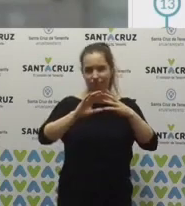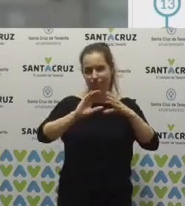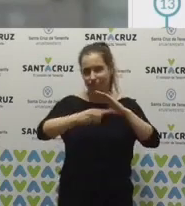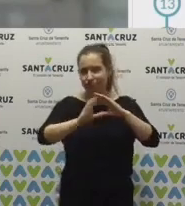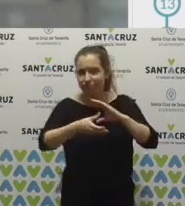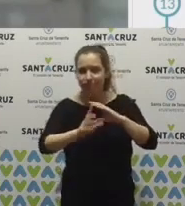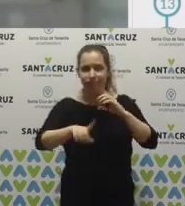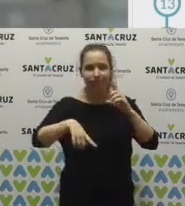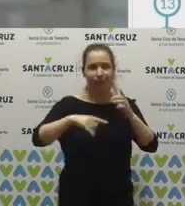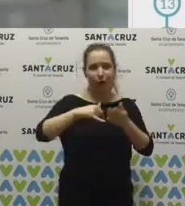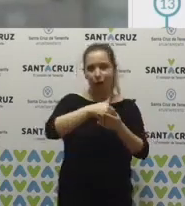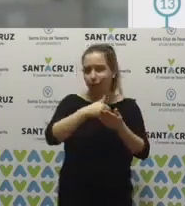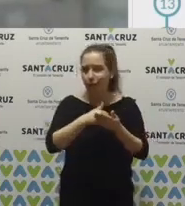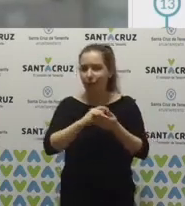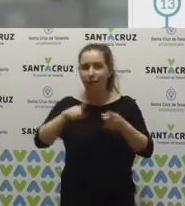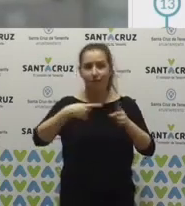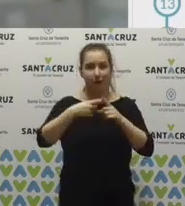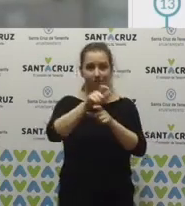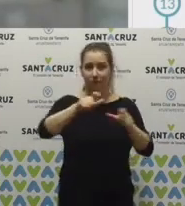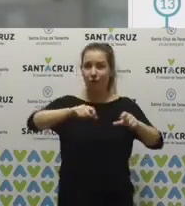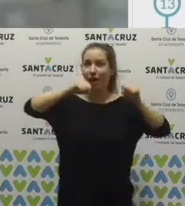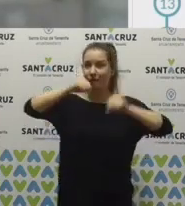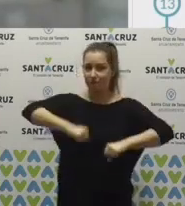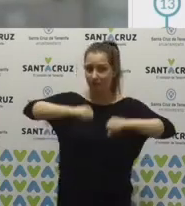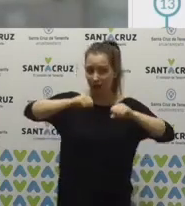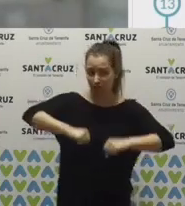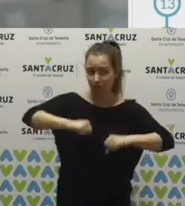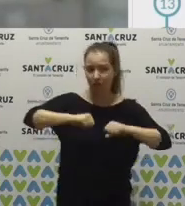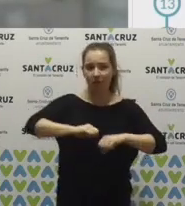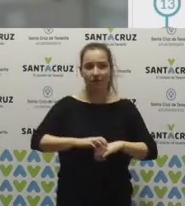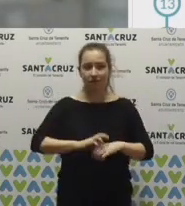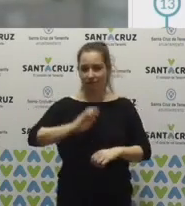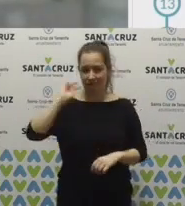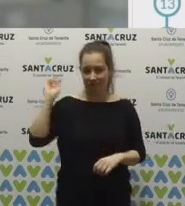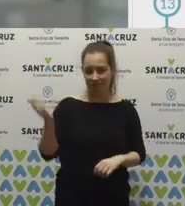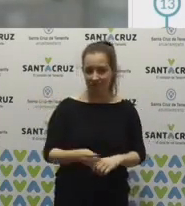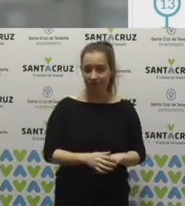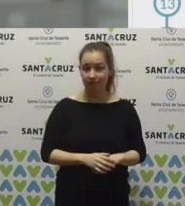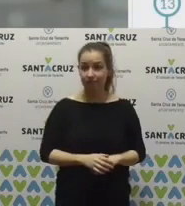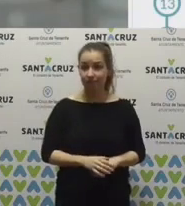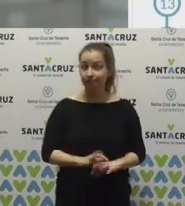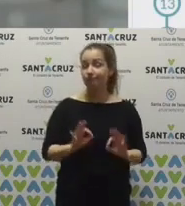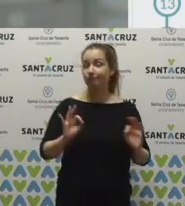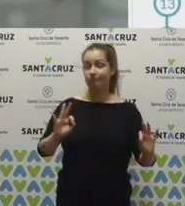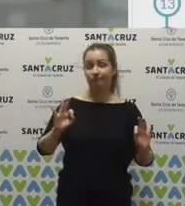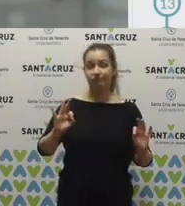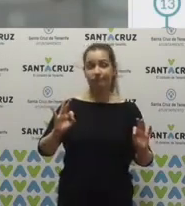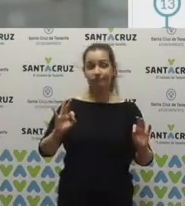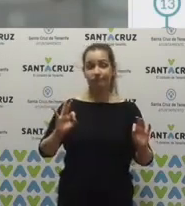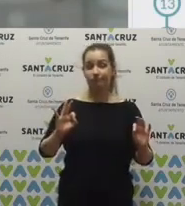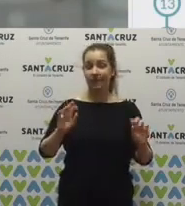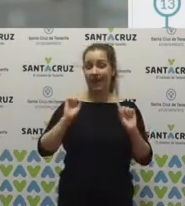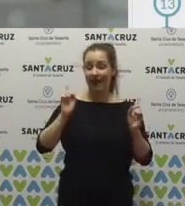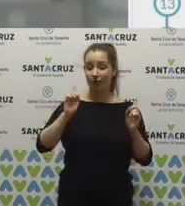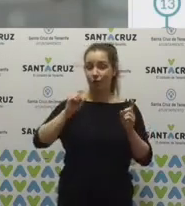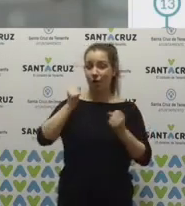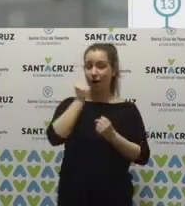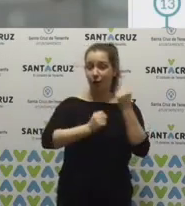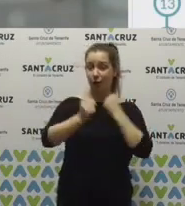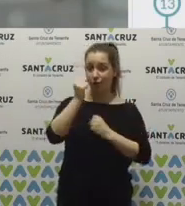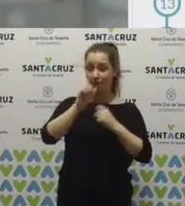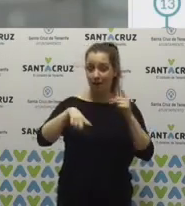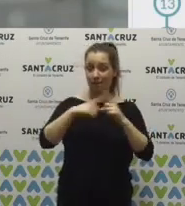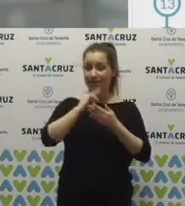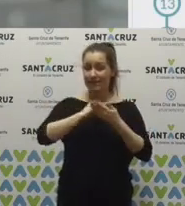si en el caso concreto de la economía y la repercusión de la crisis de 5.019 en su pequeño